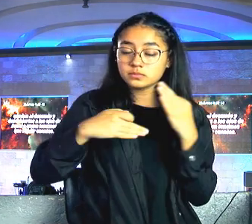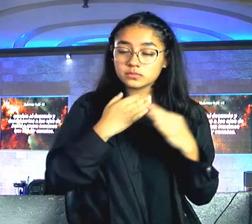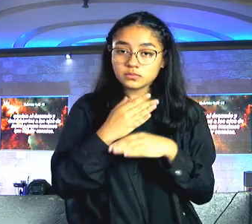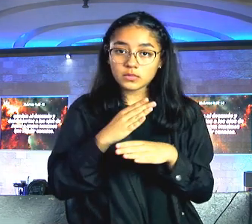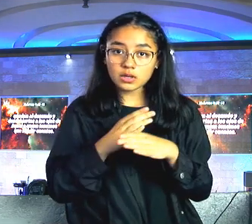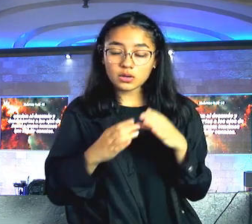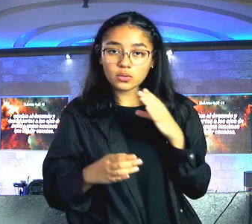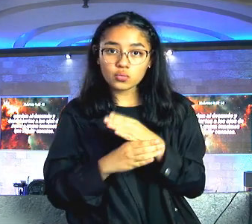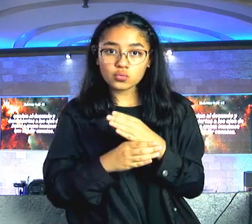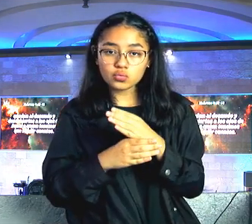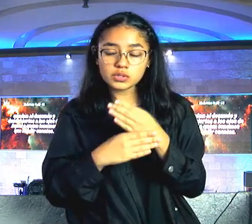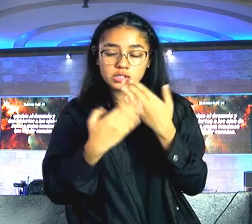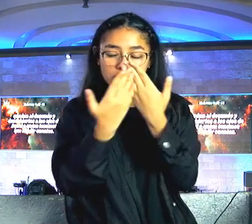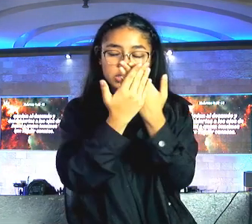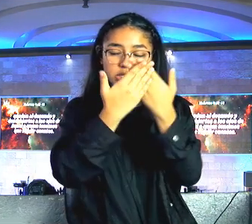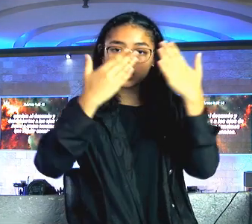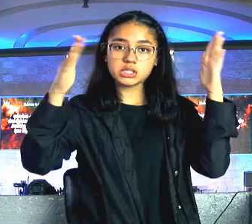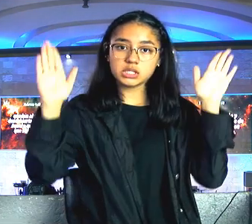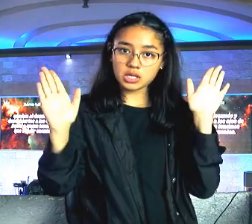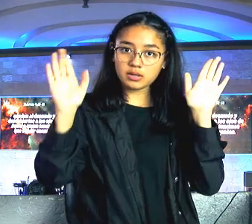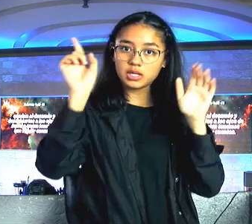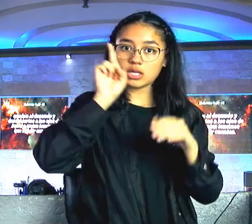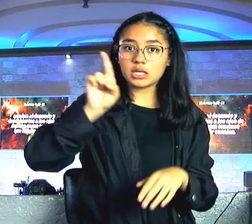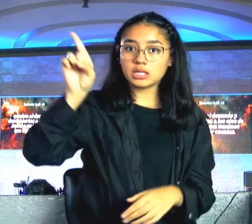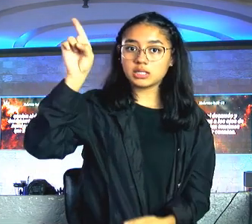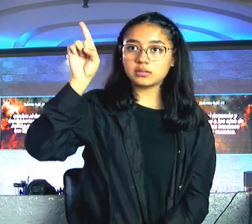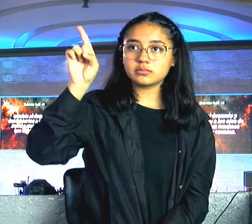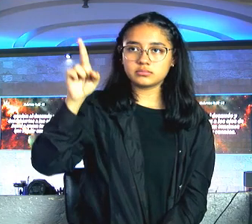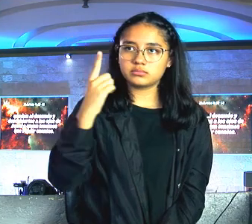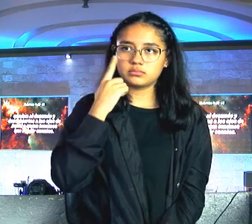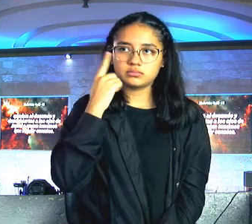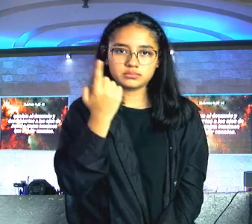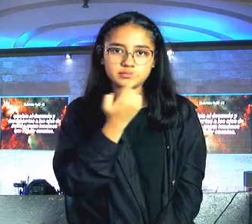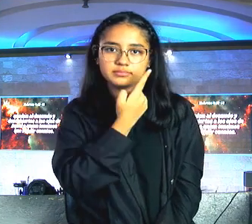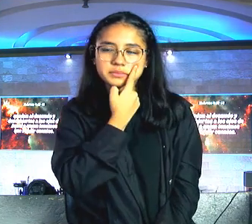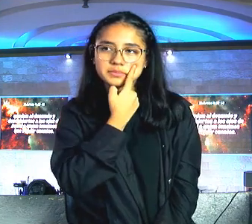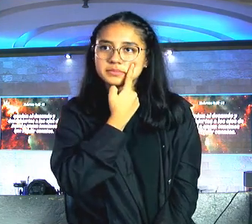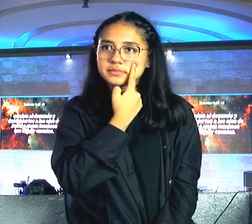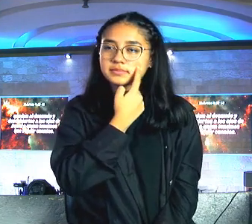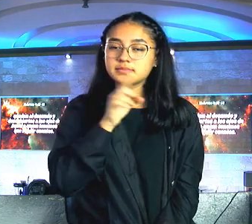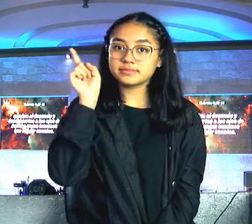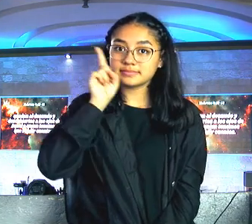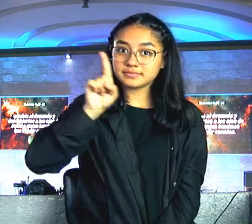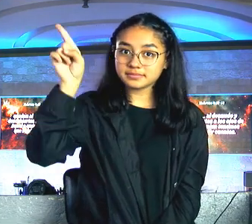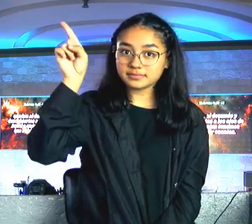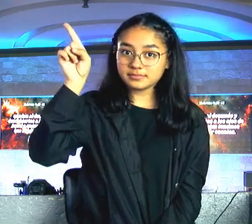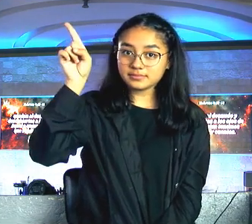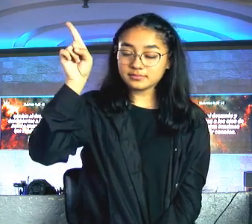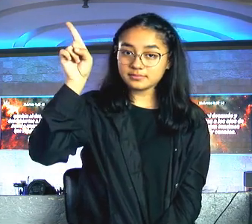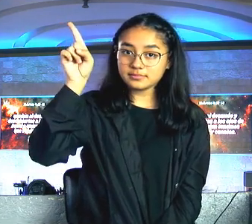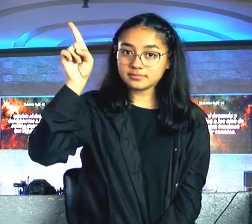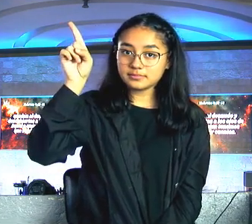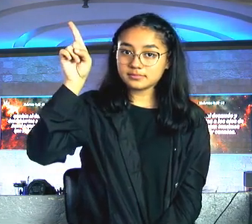y descubiertas a los ojos de aquel